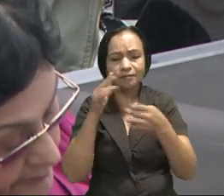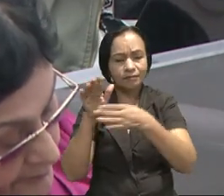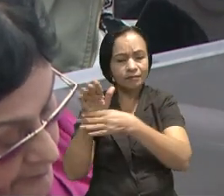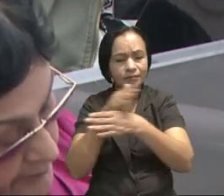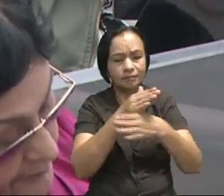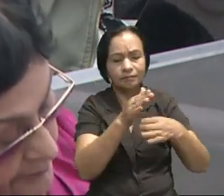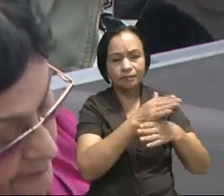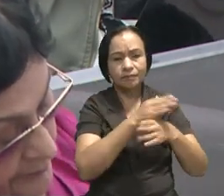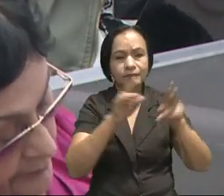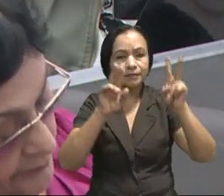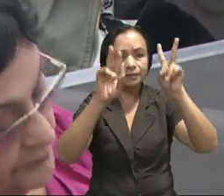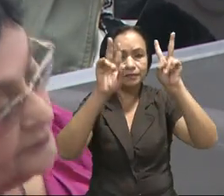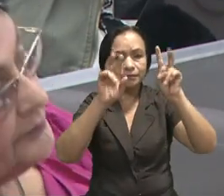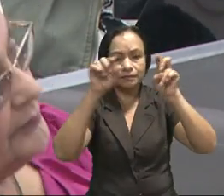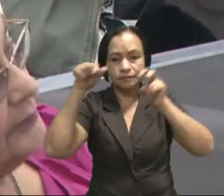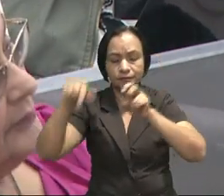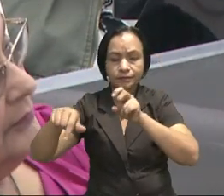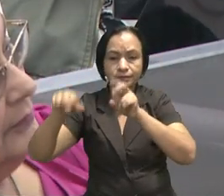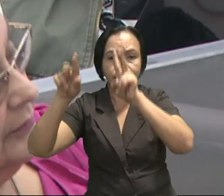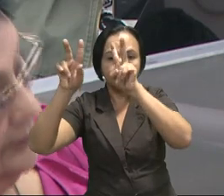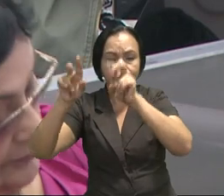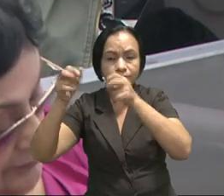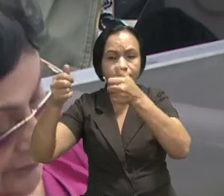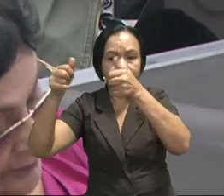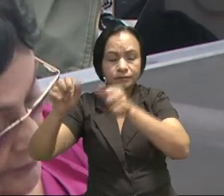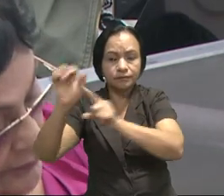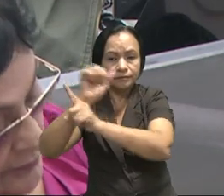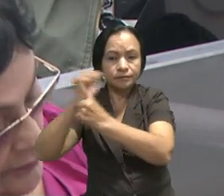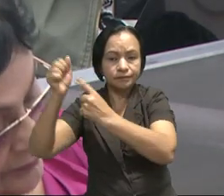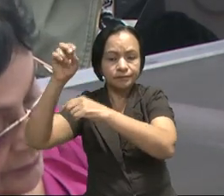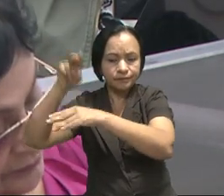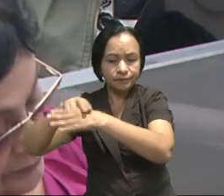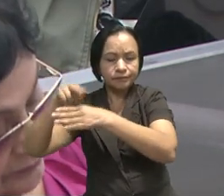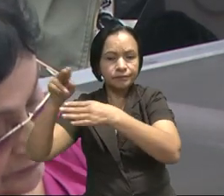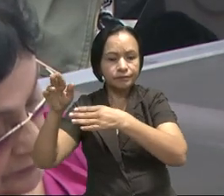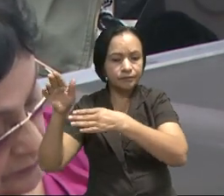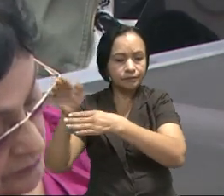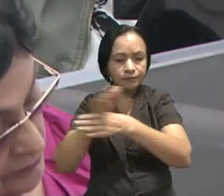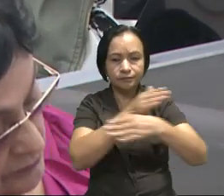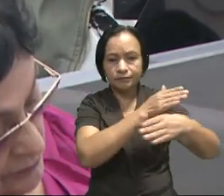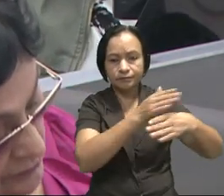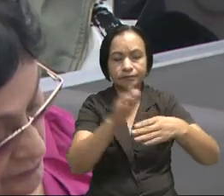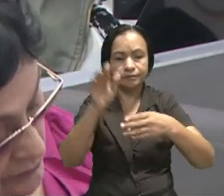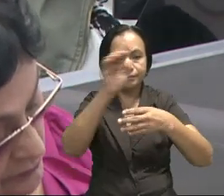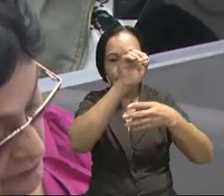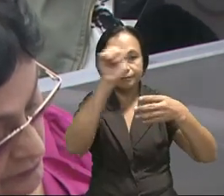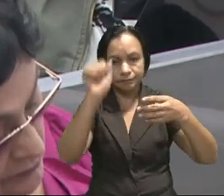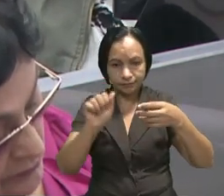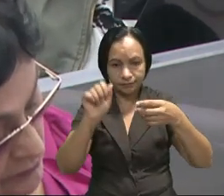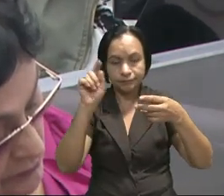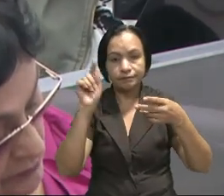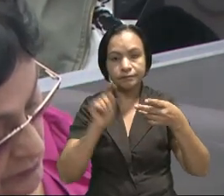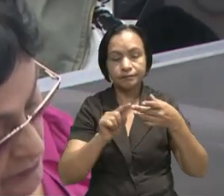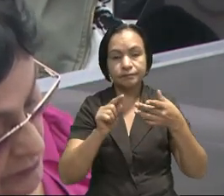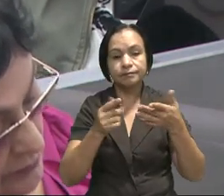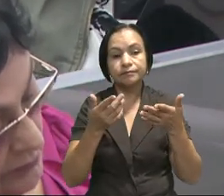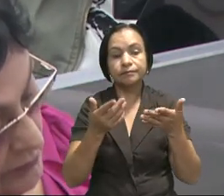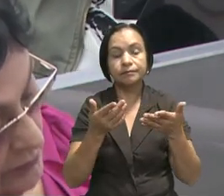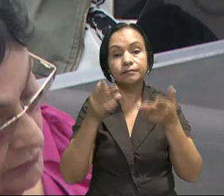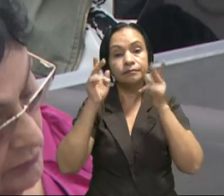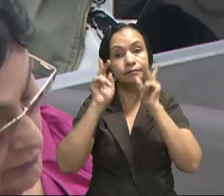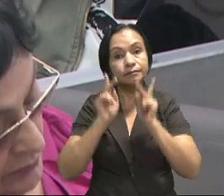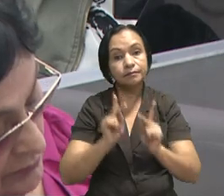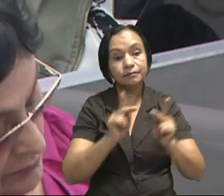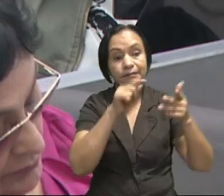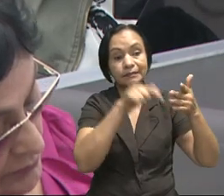ver con el tema de pensiones de gracia aprobadas por la Asamblea Nacional. A. Pensiones de gracia a las